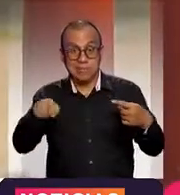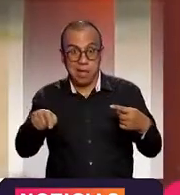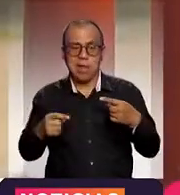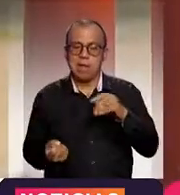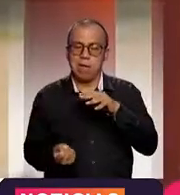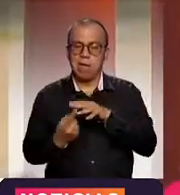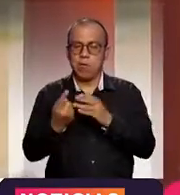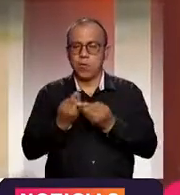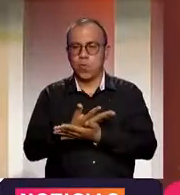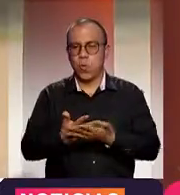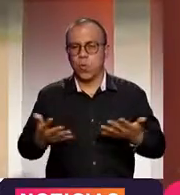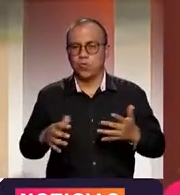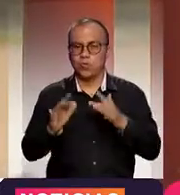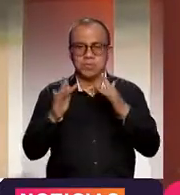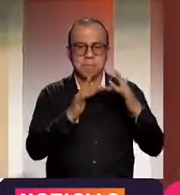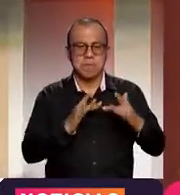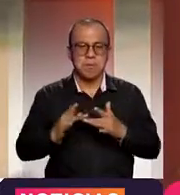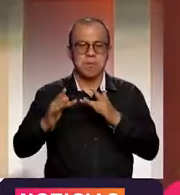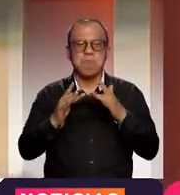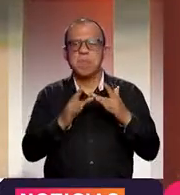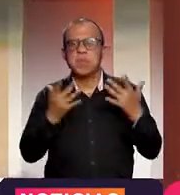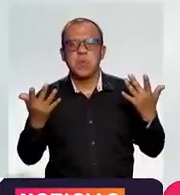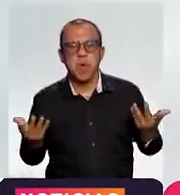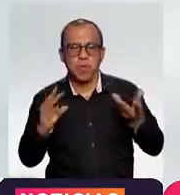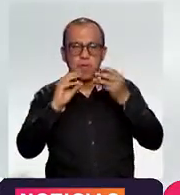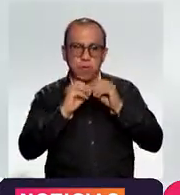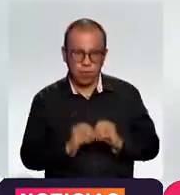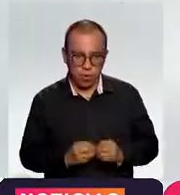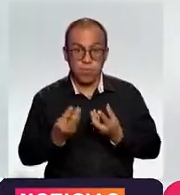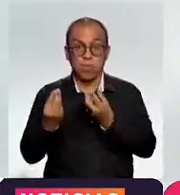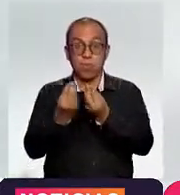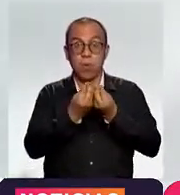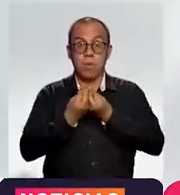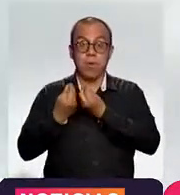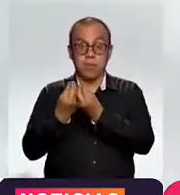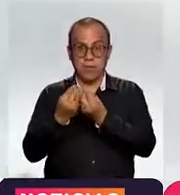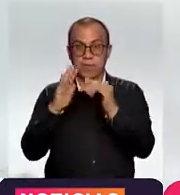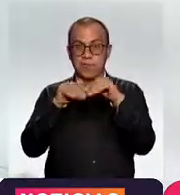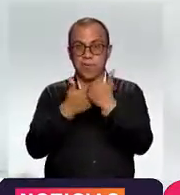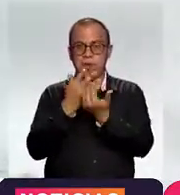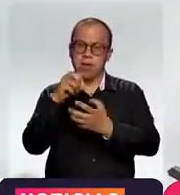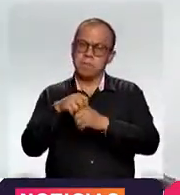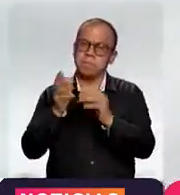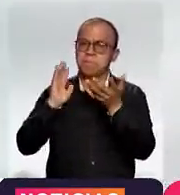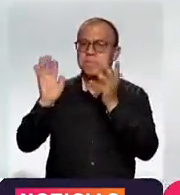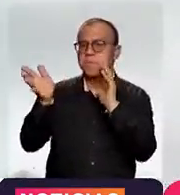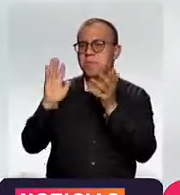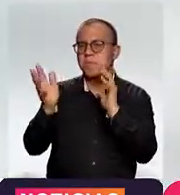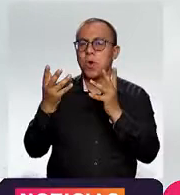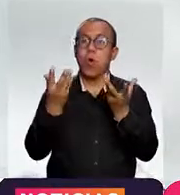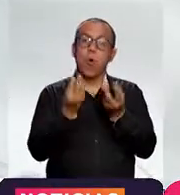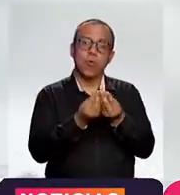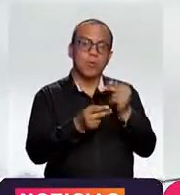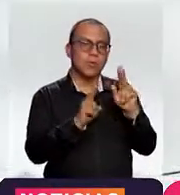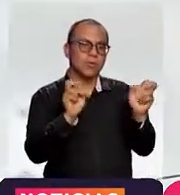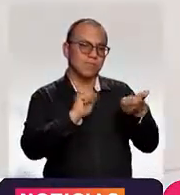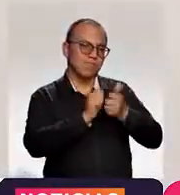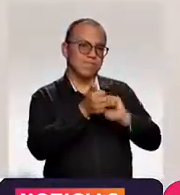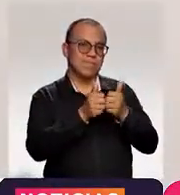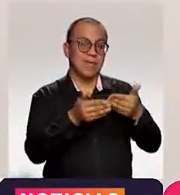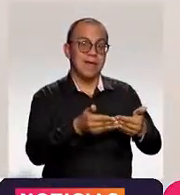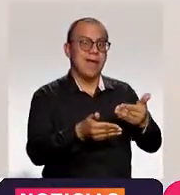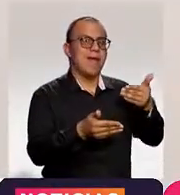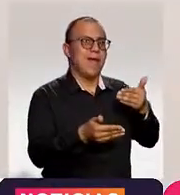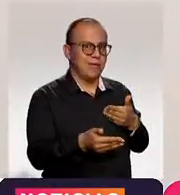una herramienta de conexión con sus compañeros del colegio o compañeros de grupos deportivos en los cuales